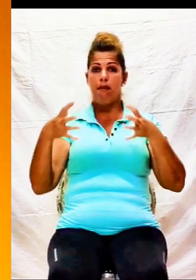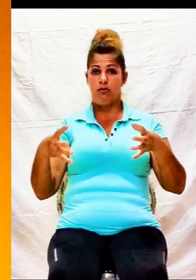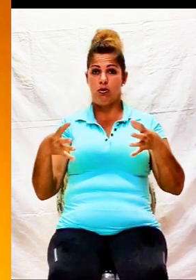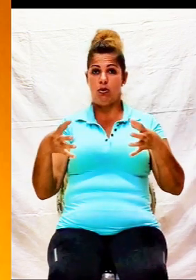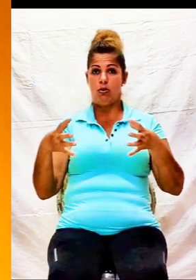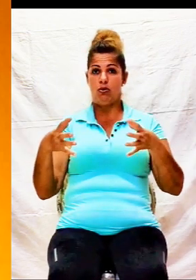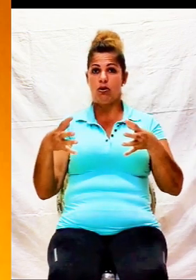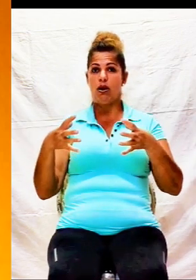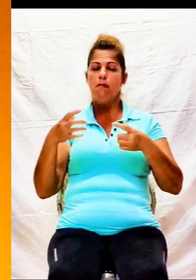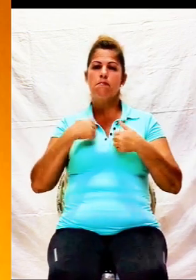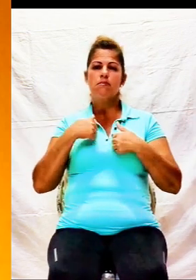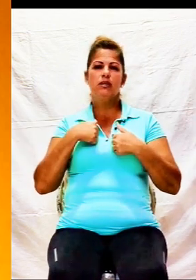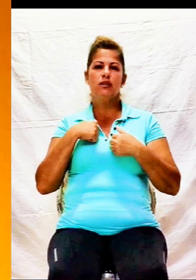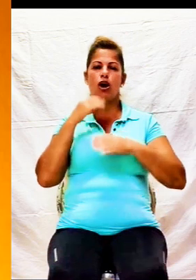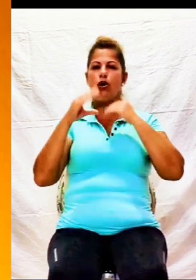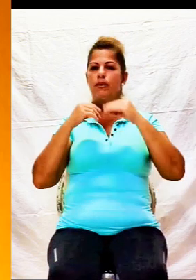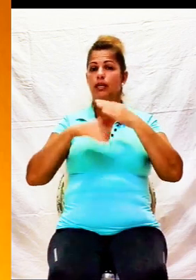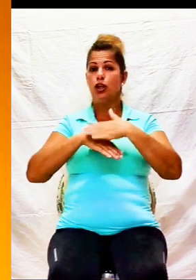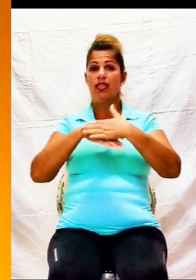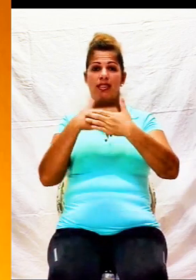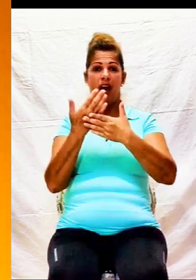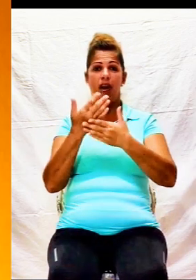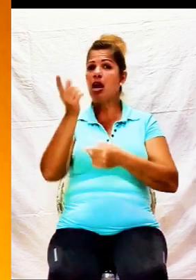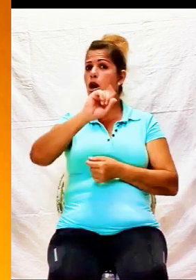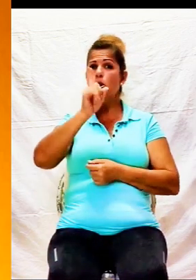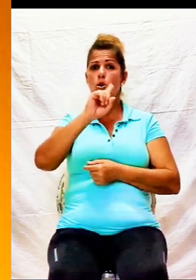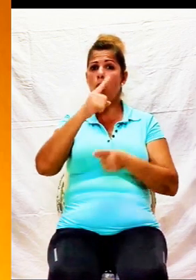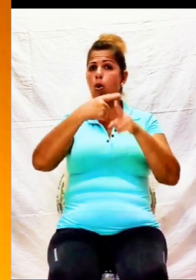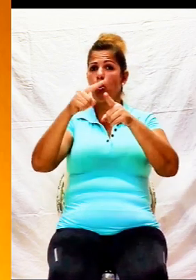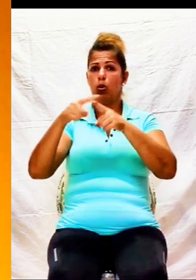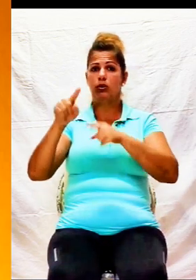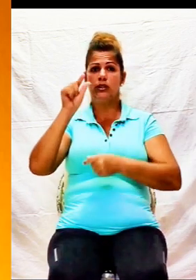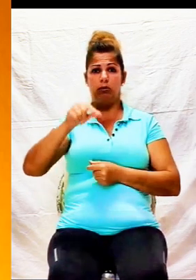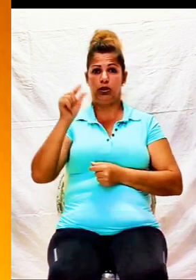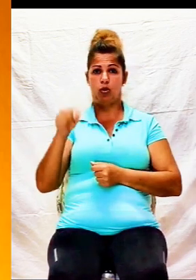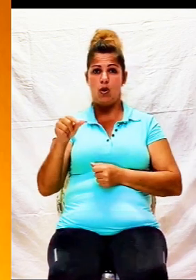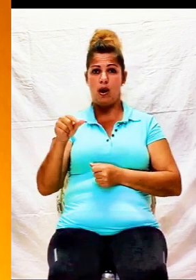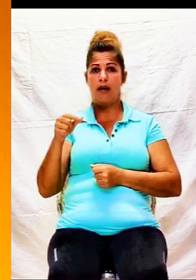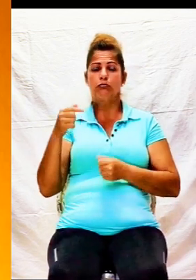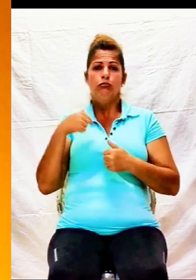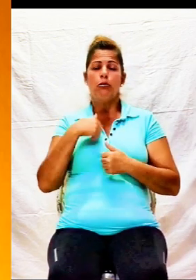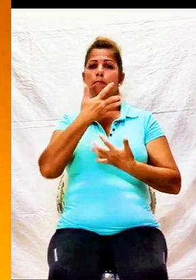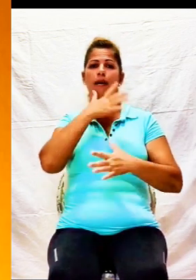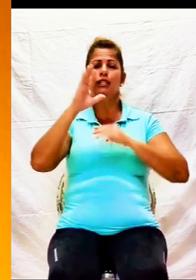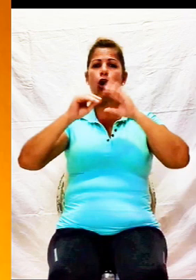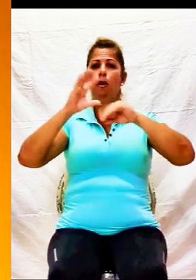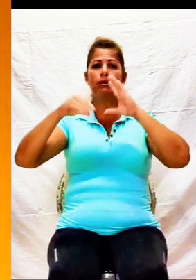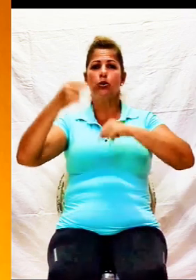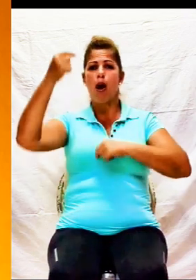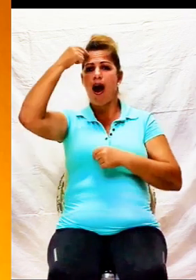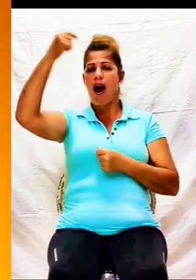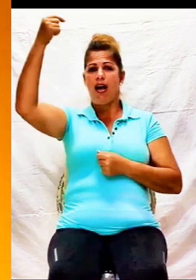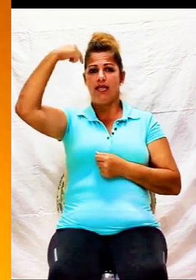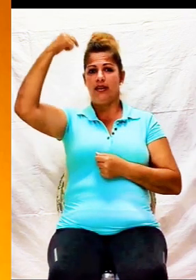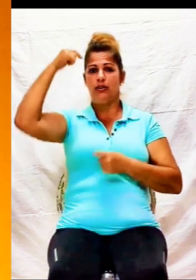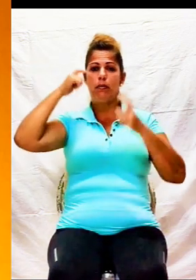La mayor parte de mis conversaciones diarias no son con otras personas, sino con el flujo de